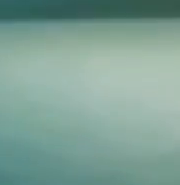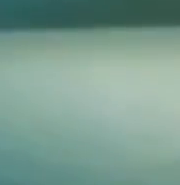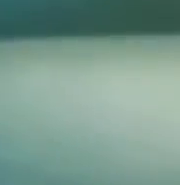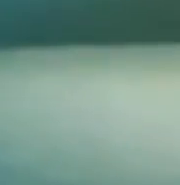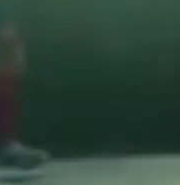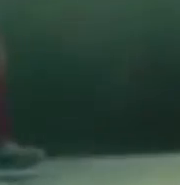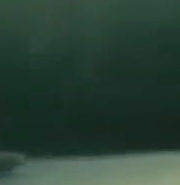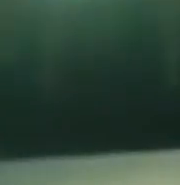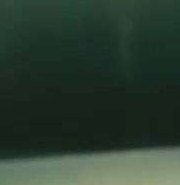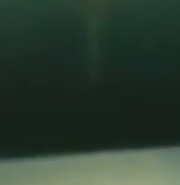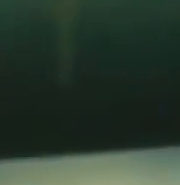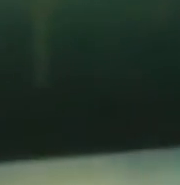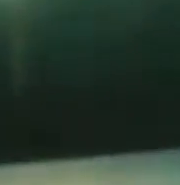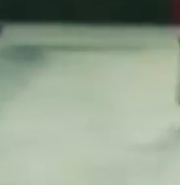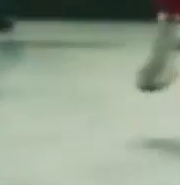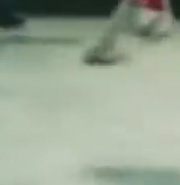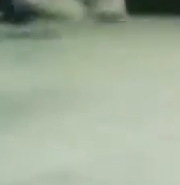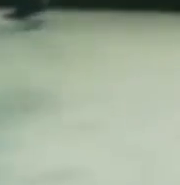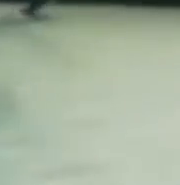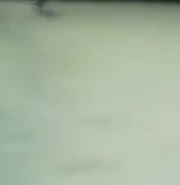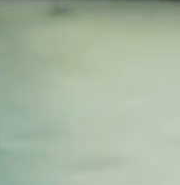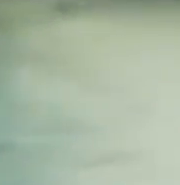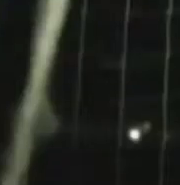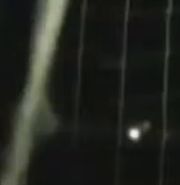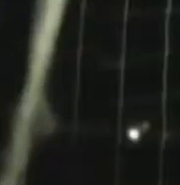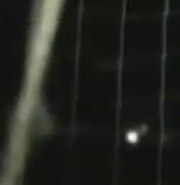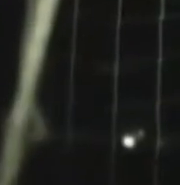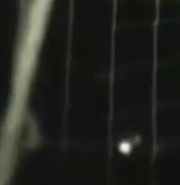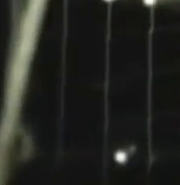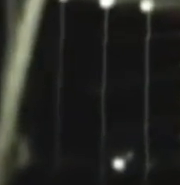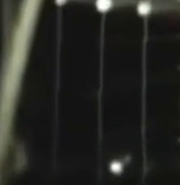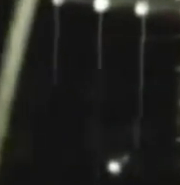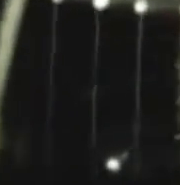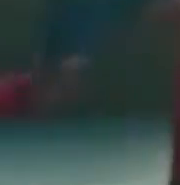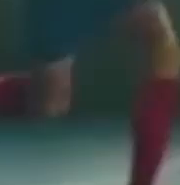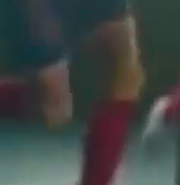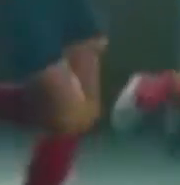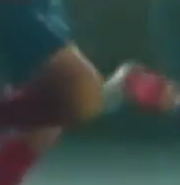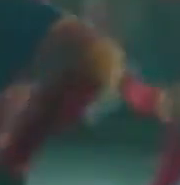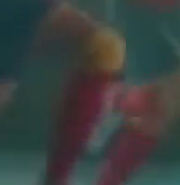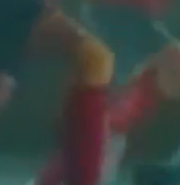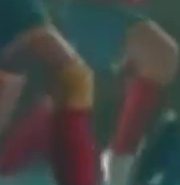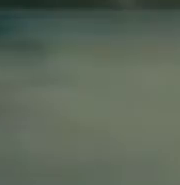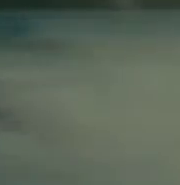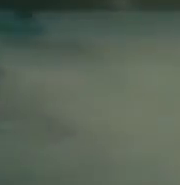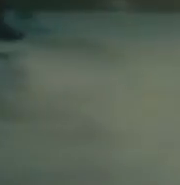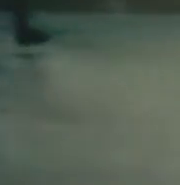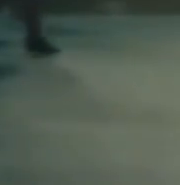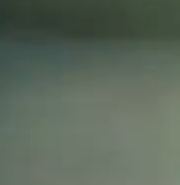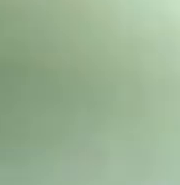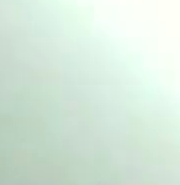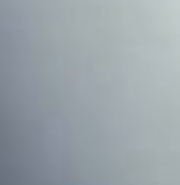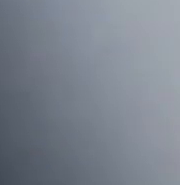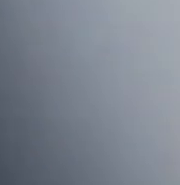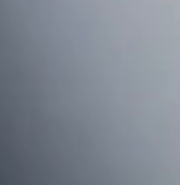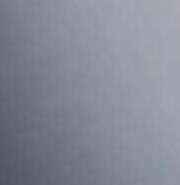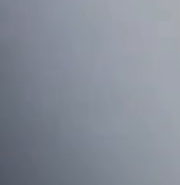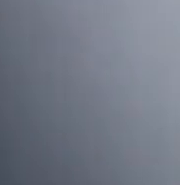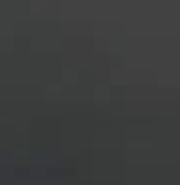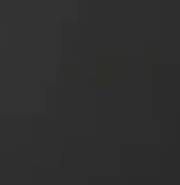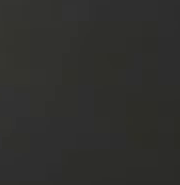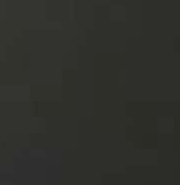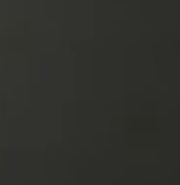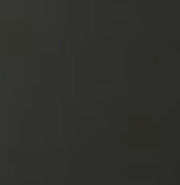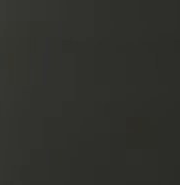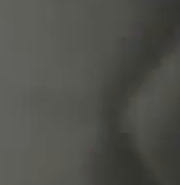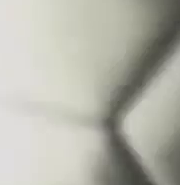el patrocinio de Cementos Argos, construimos una liga a la altura de las grandes del mundo. Y hoy somos la sede de la Copa Mundial de Futsal de la